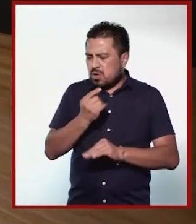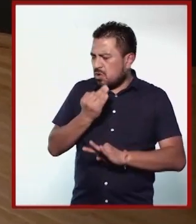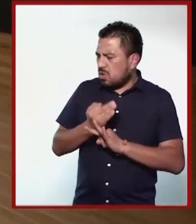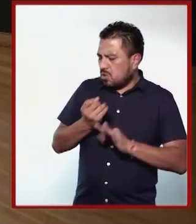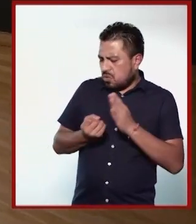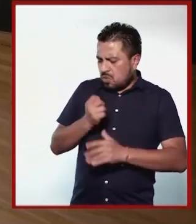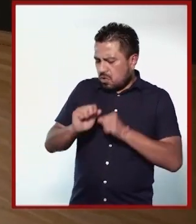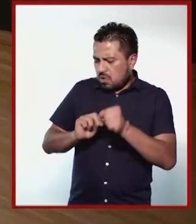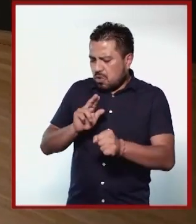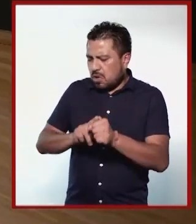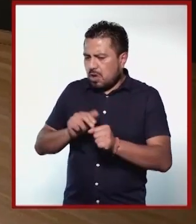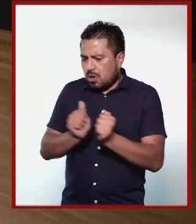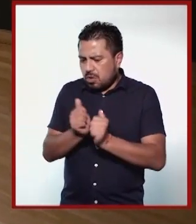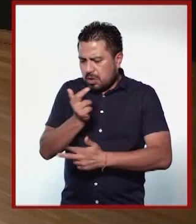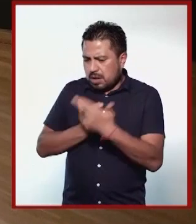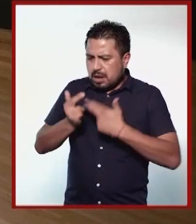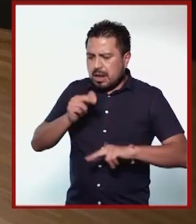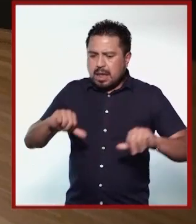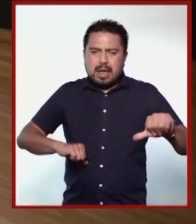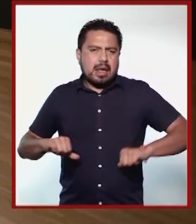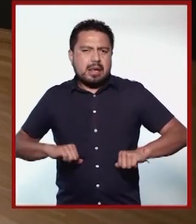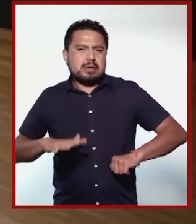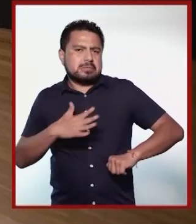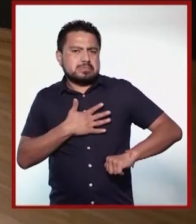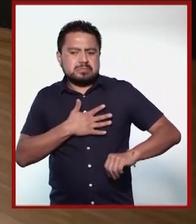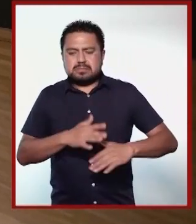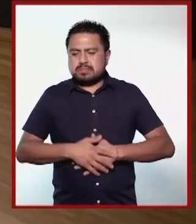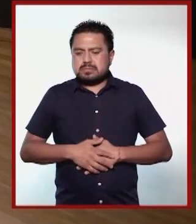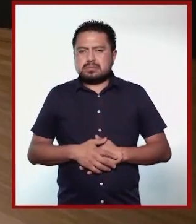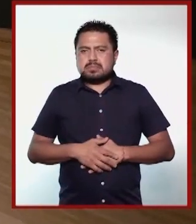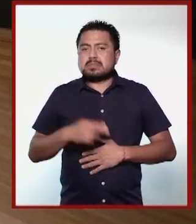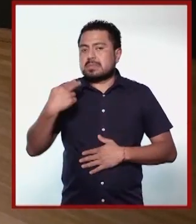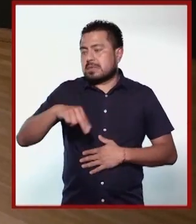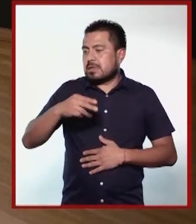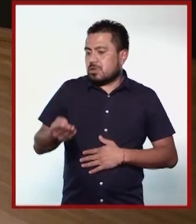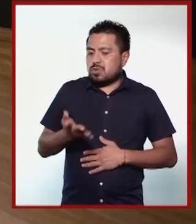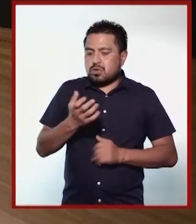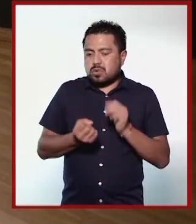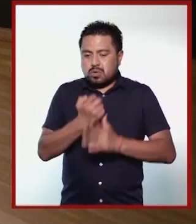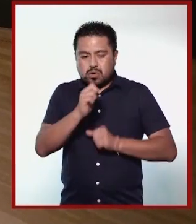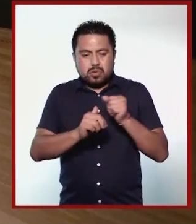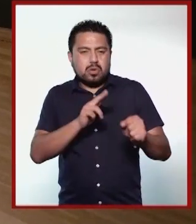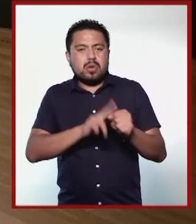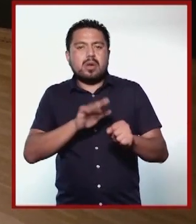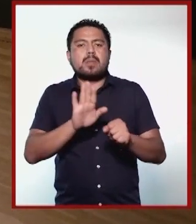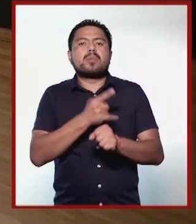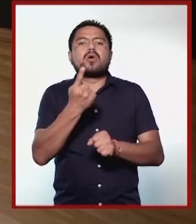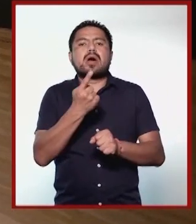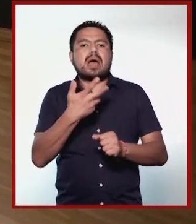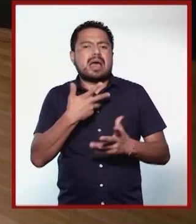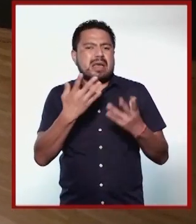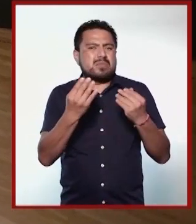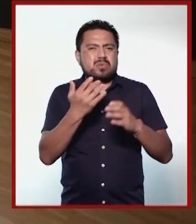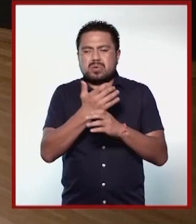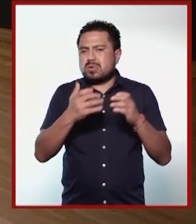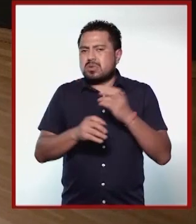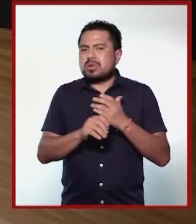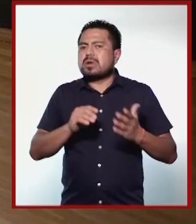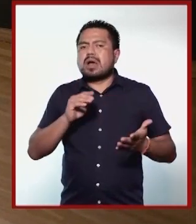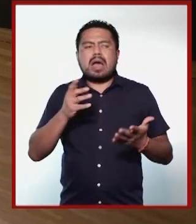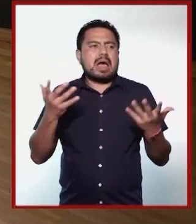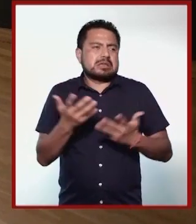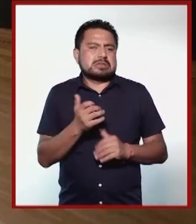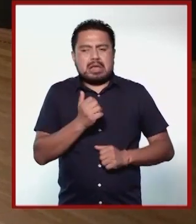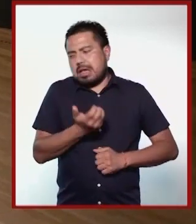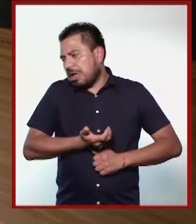nueva normalidad al regreso a nuestras actividades. Le llamamos nueva normalidad porque hay muchas cosas que hacíamos de